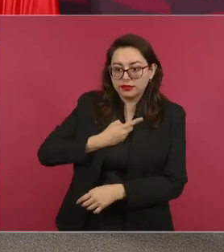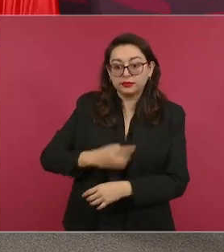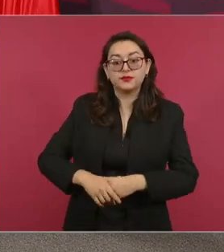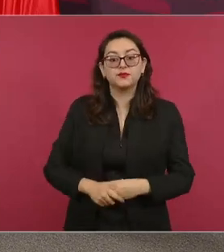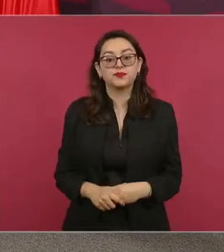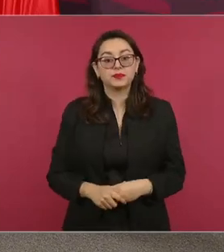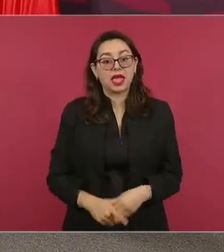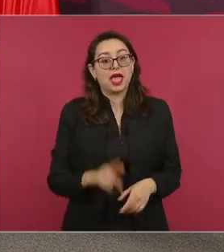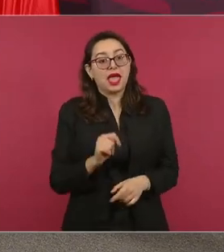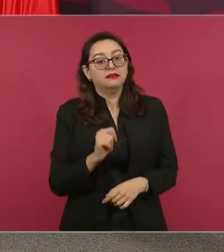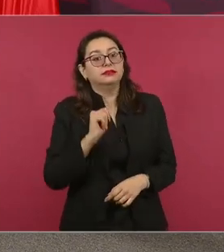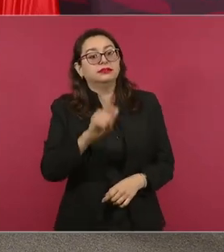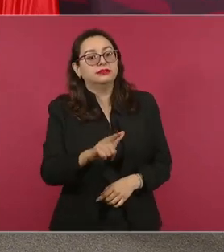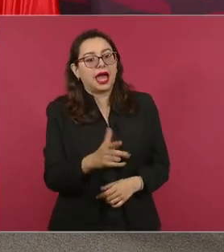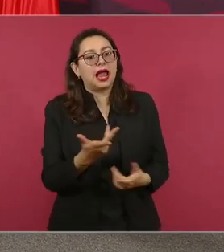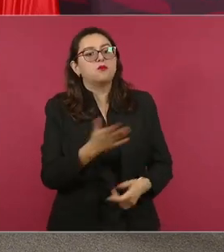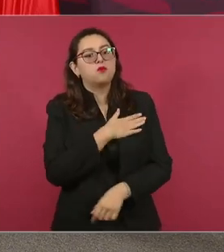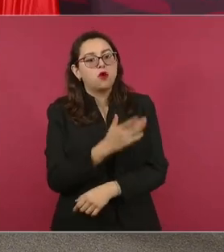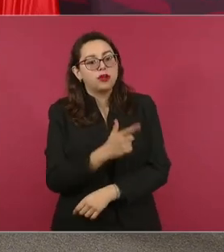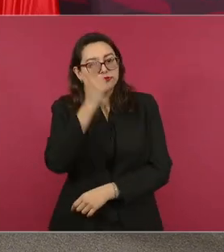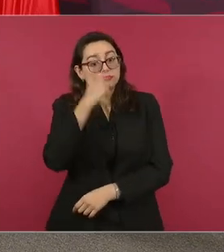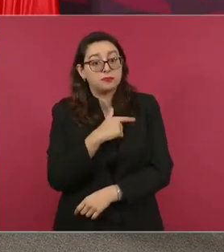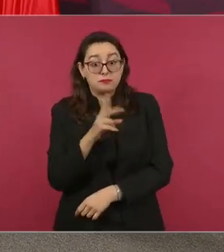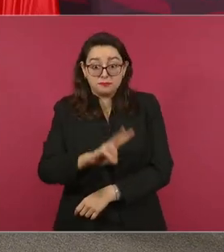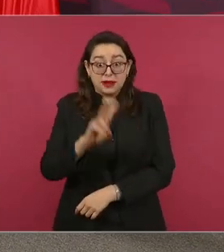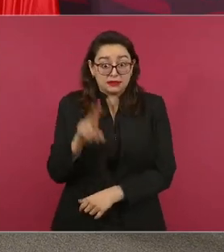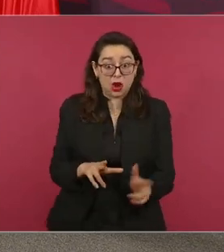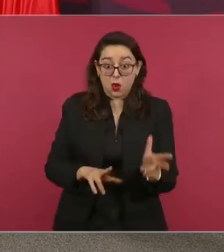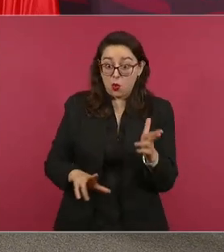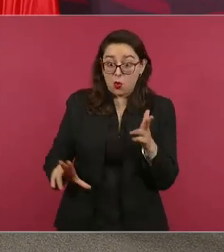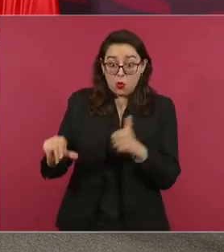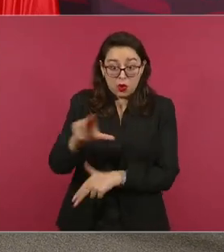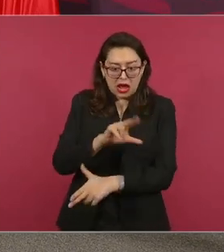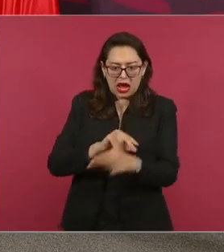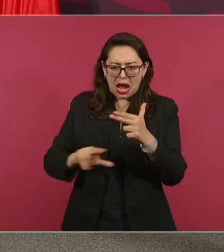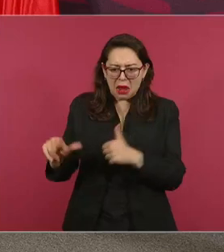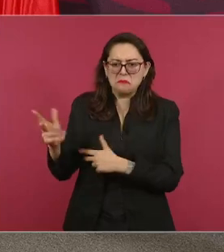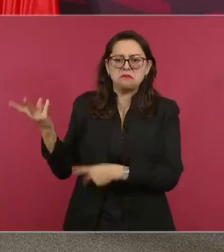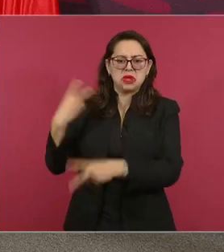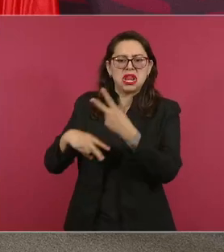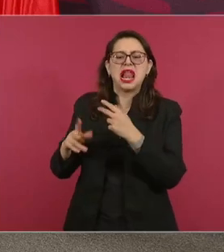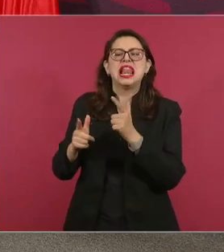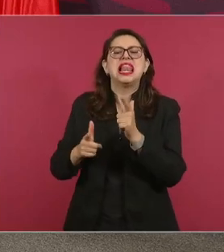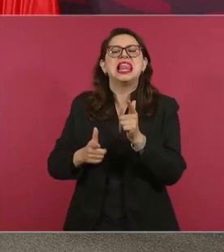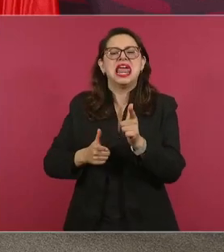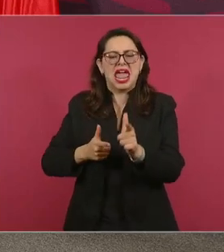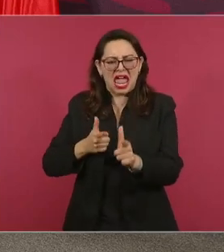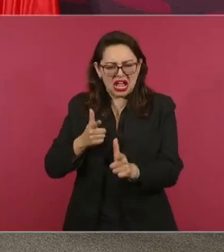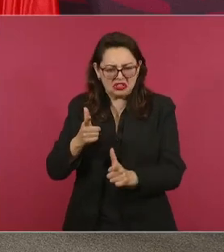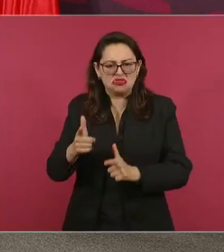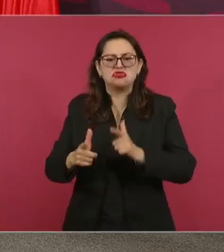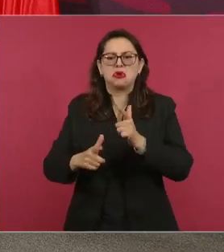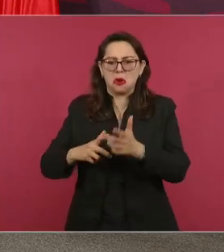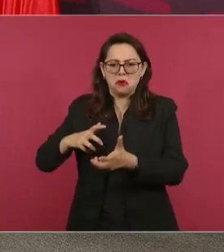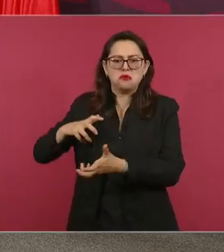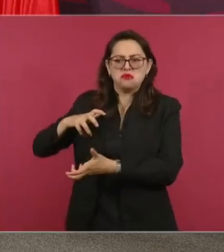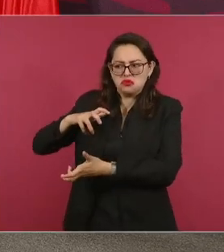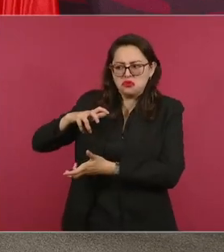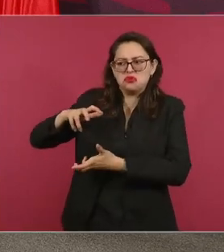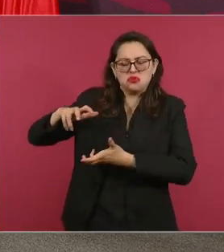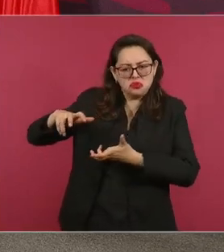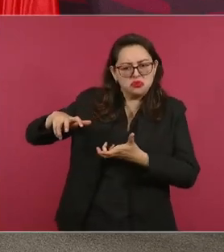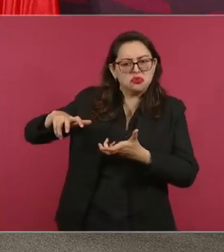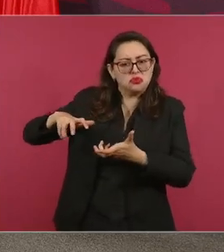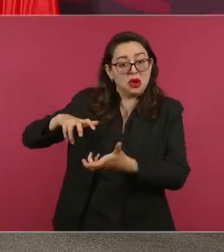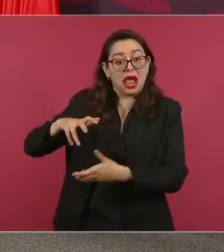¿Qué tal, Enrique? Buenas noches. Efectivamente, Oti se acerca muy lentamente a la línea de costa. Son 5 los municipios que están en